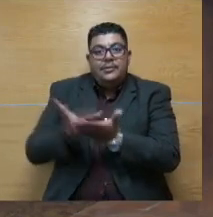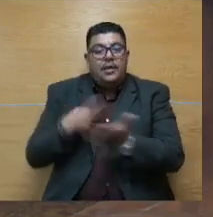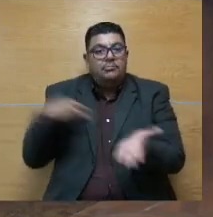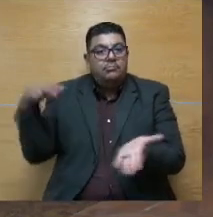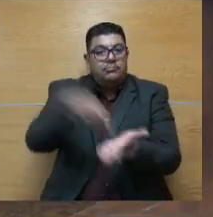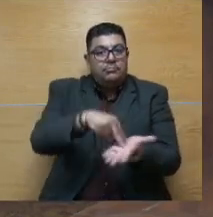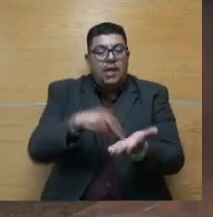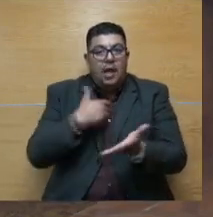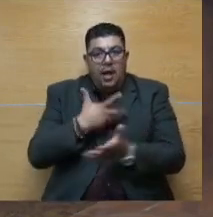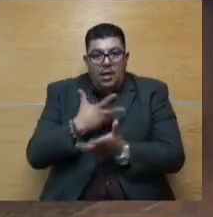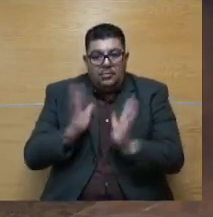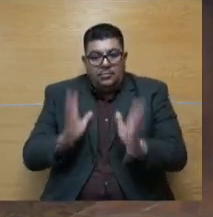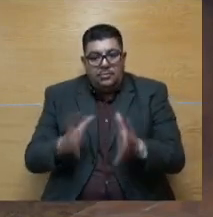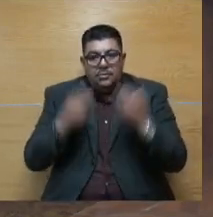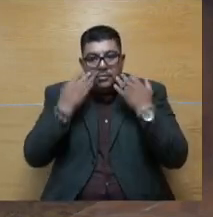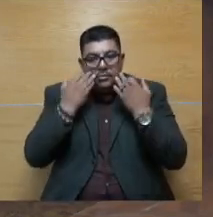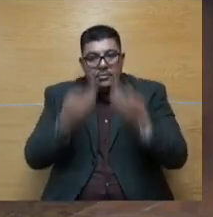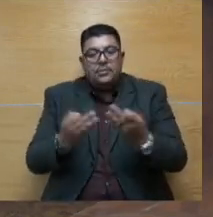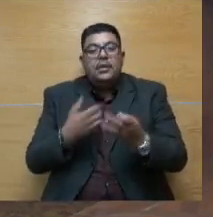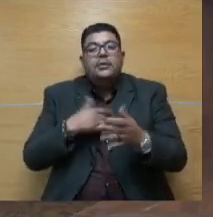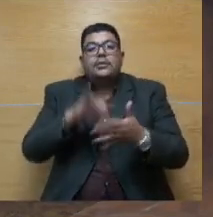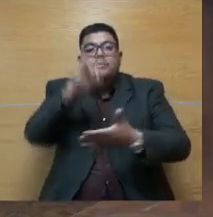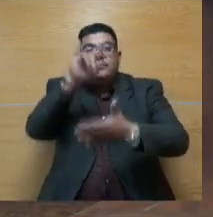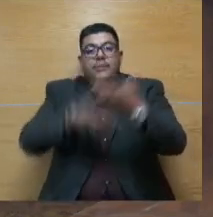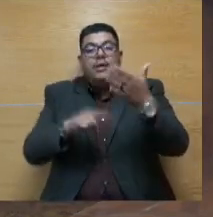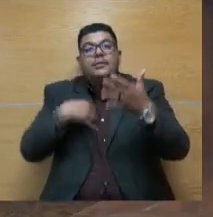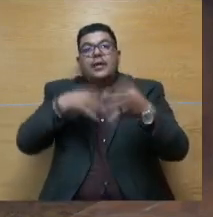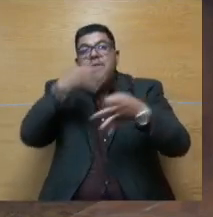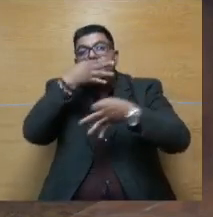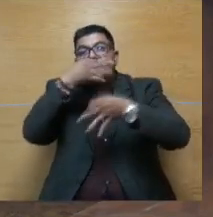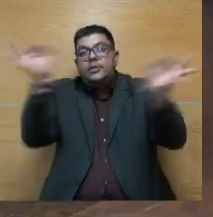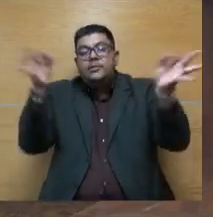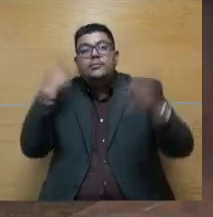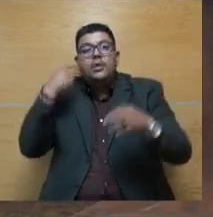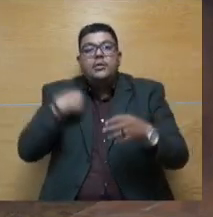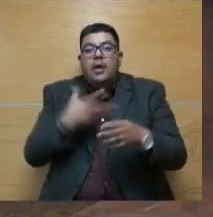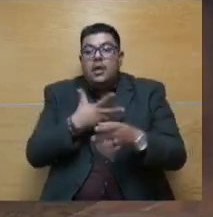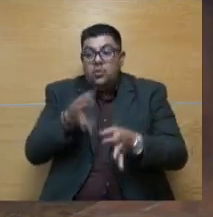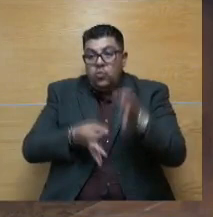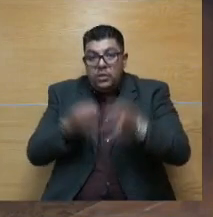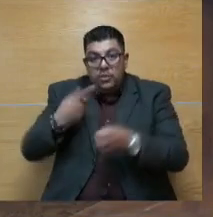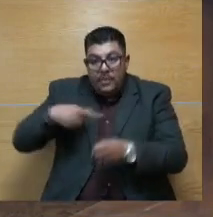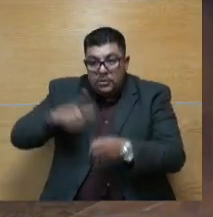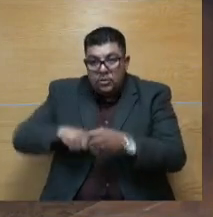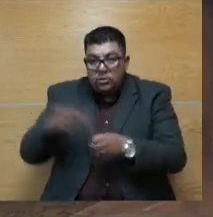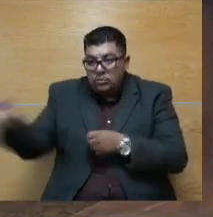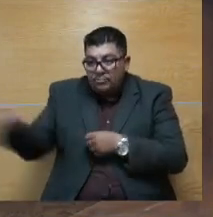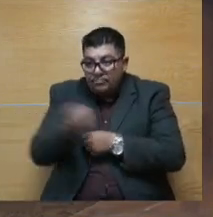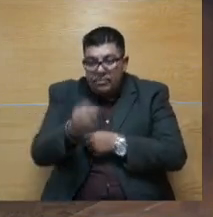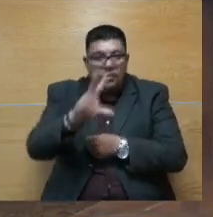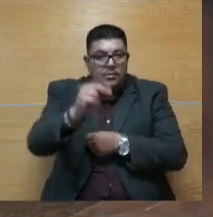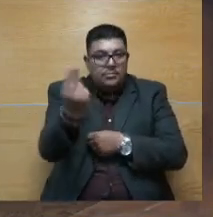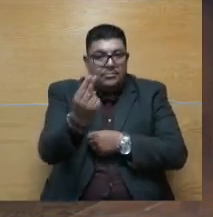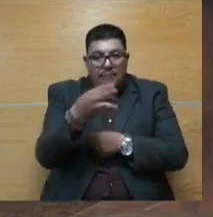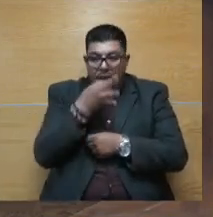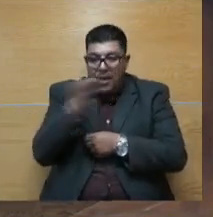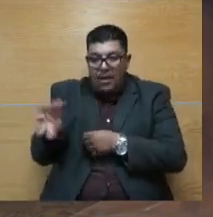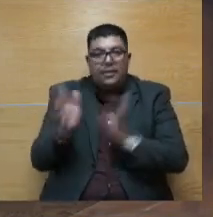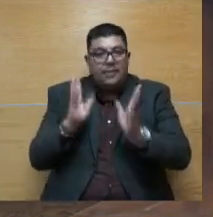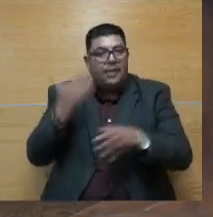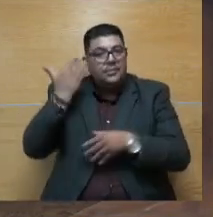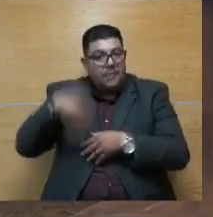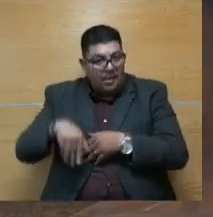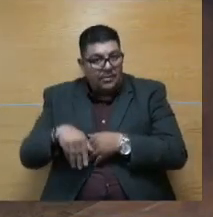publicitar la demanda por estrados sin que fuera necesario llamarla a juicio de manera personal por su parte el agravio